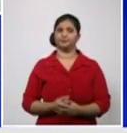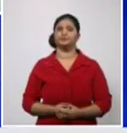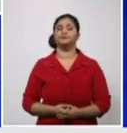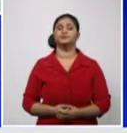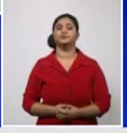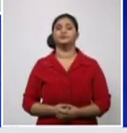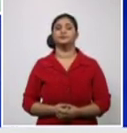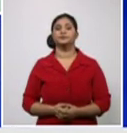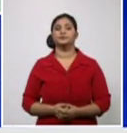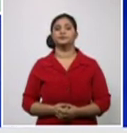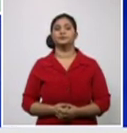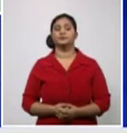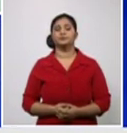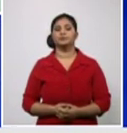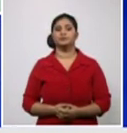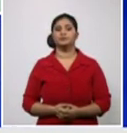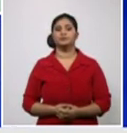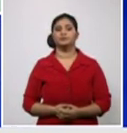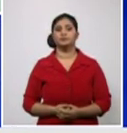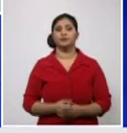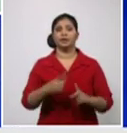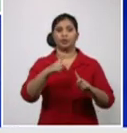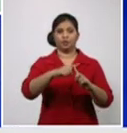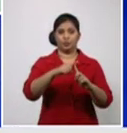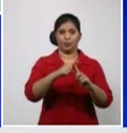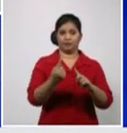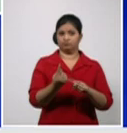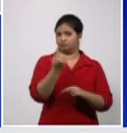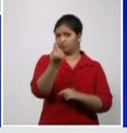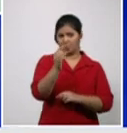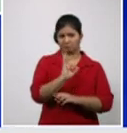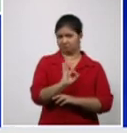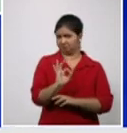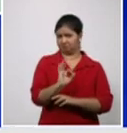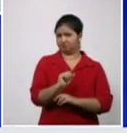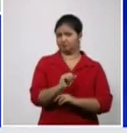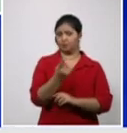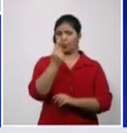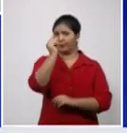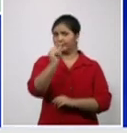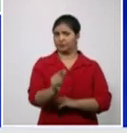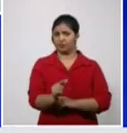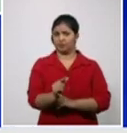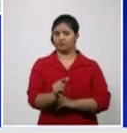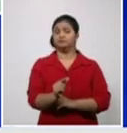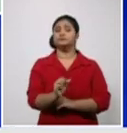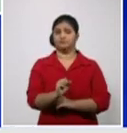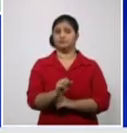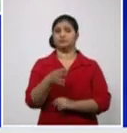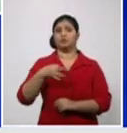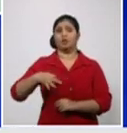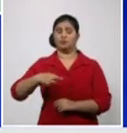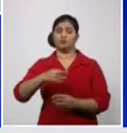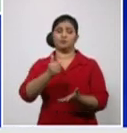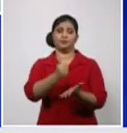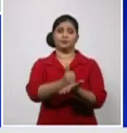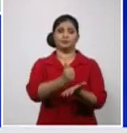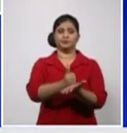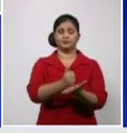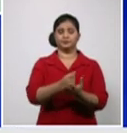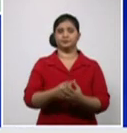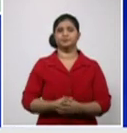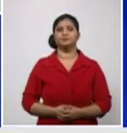paciente de Las Tunas que se diagnostica con COVID en el día de ayer de forma autóctona es del municipio Cabecera. En